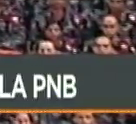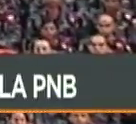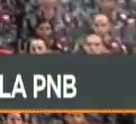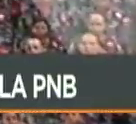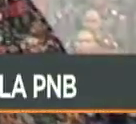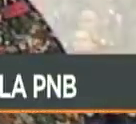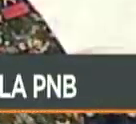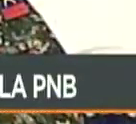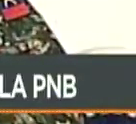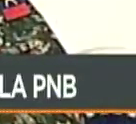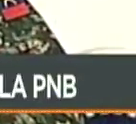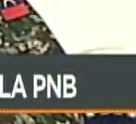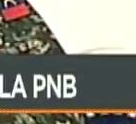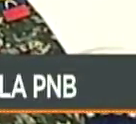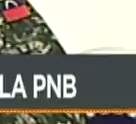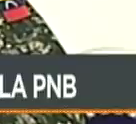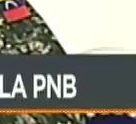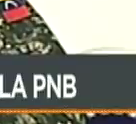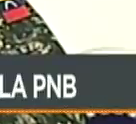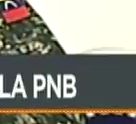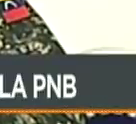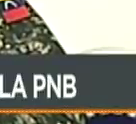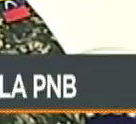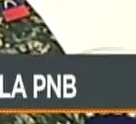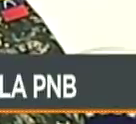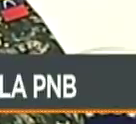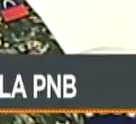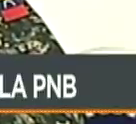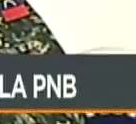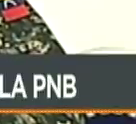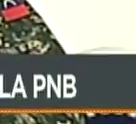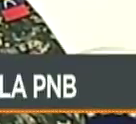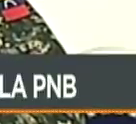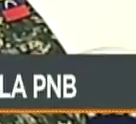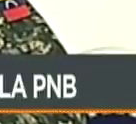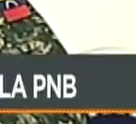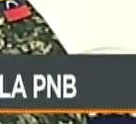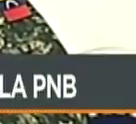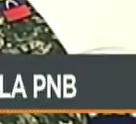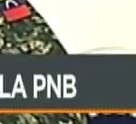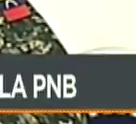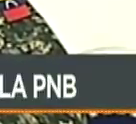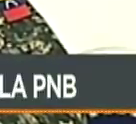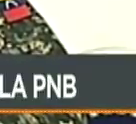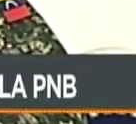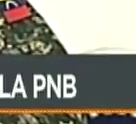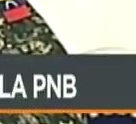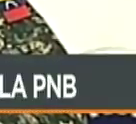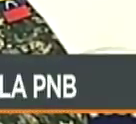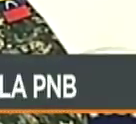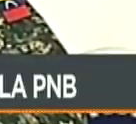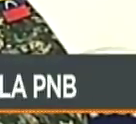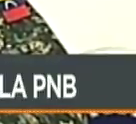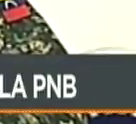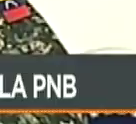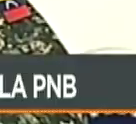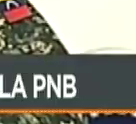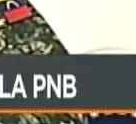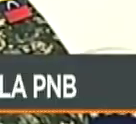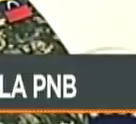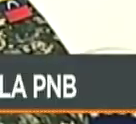Hay que mantener vivos los sueños y renovarlos. No hay que dejar que nada venza nuestros sueños, nuestras